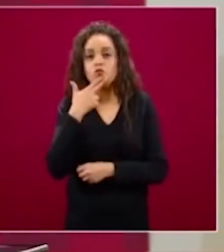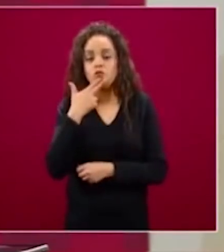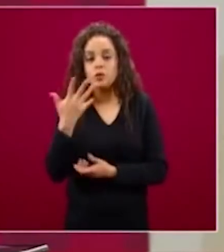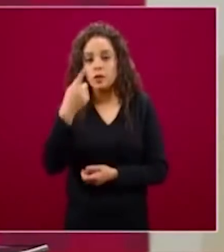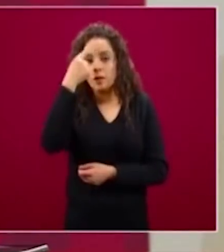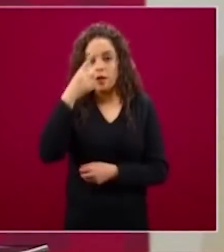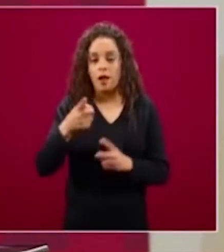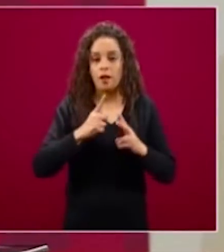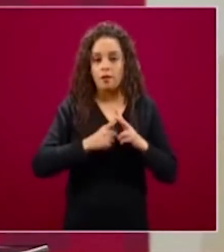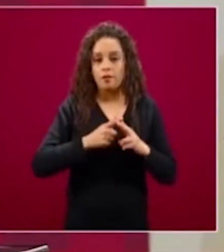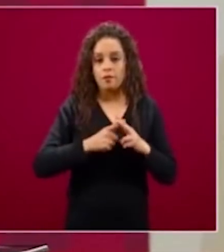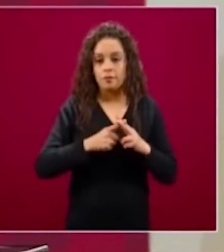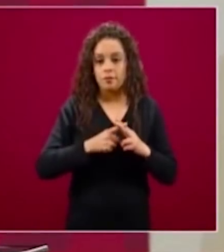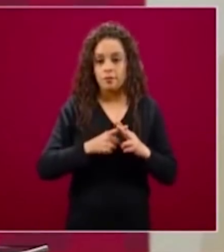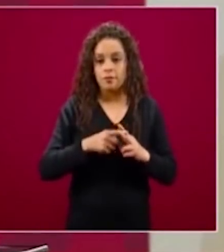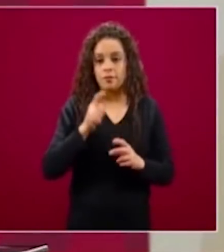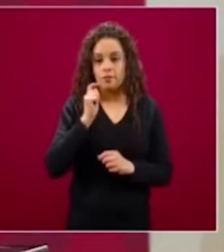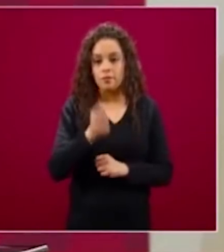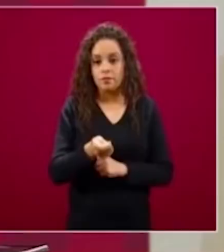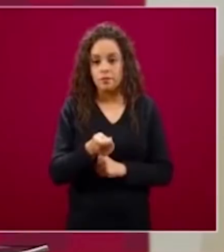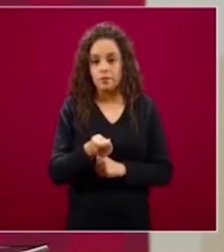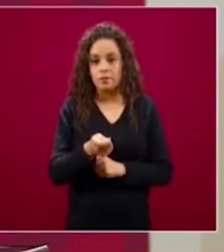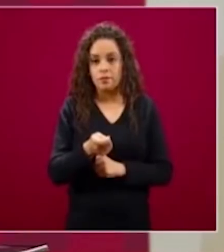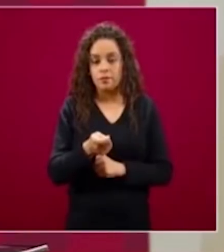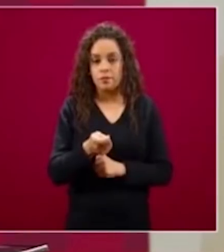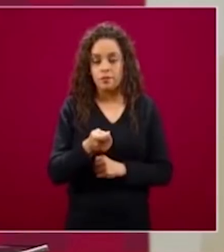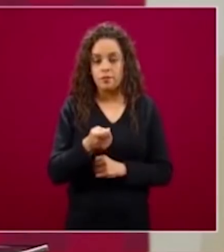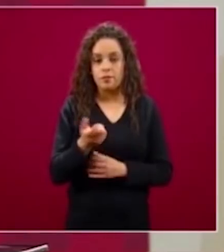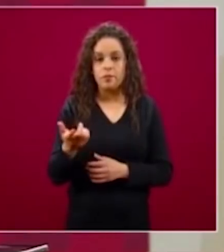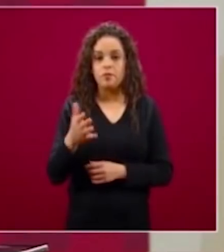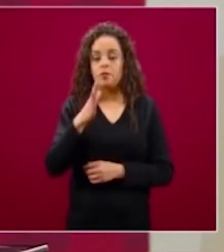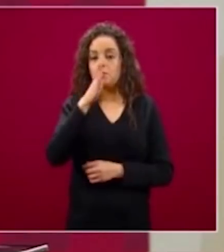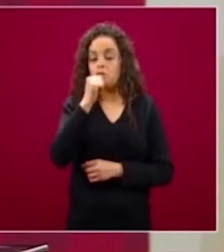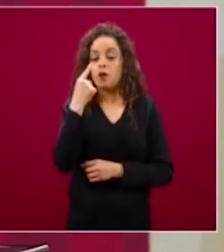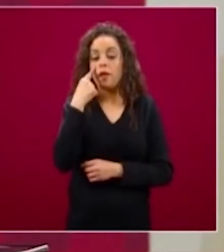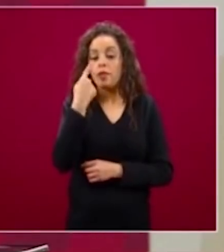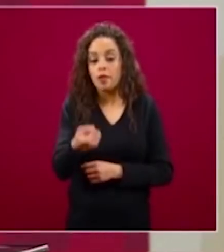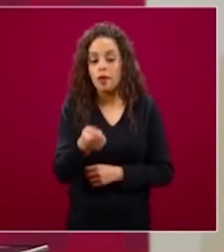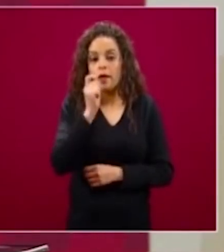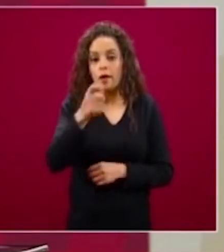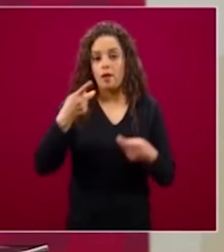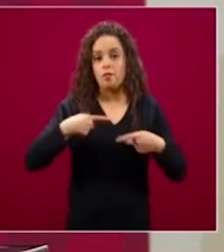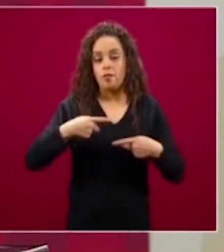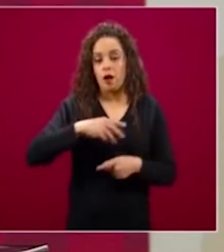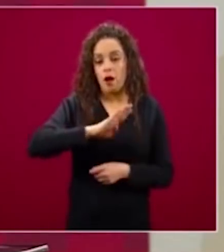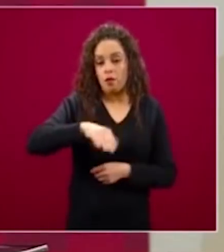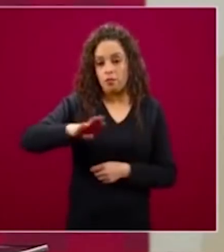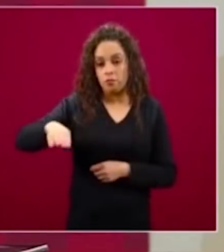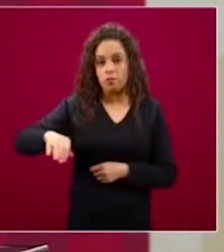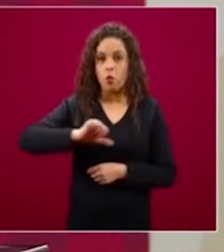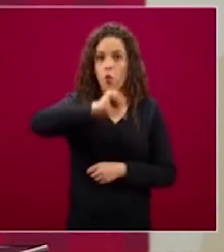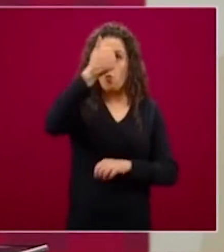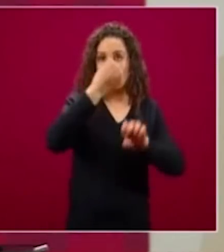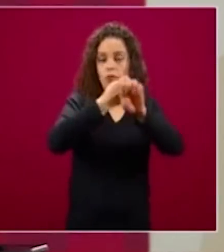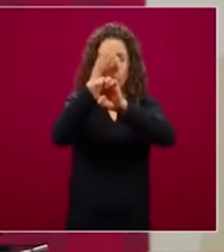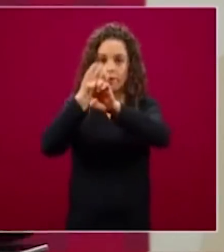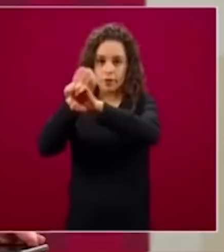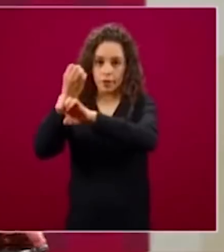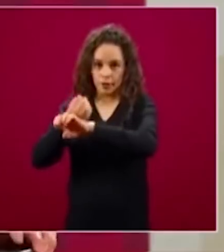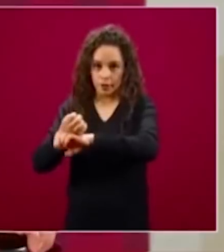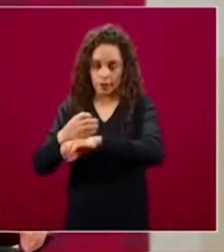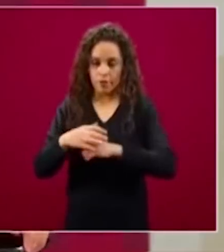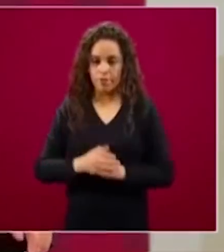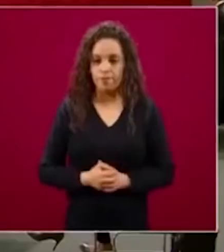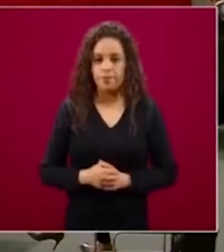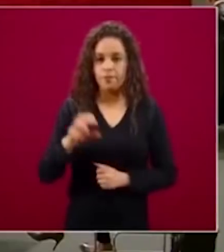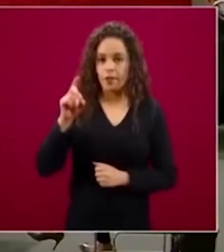estimación de la carga no observable de mortalidad en las demás entidades federativas. Doctor, por